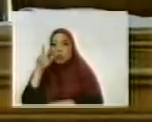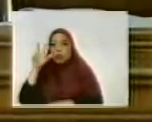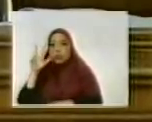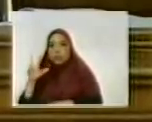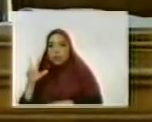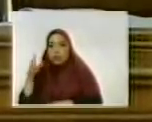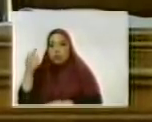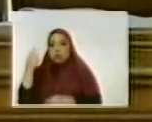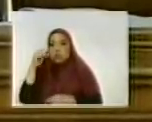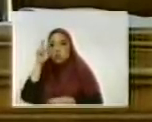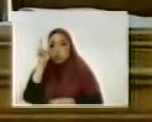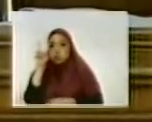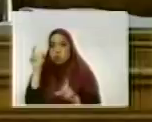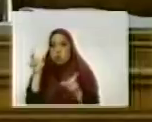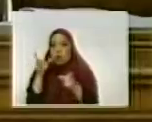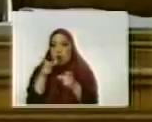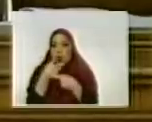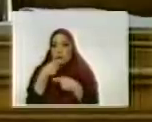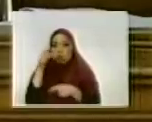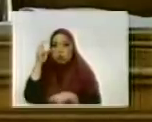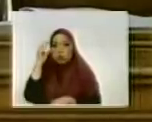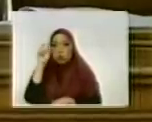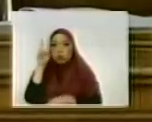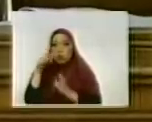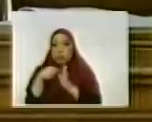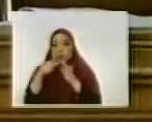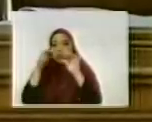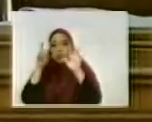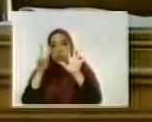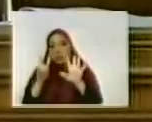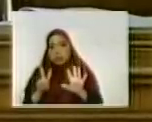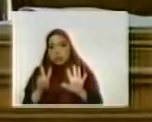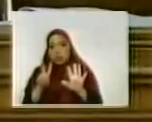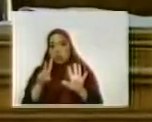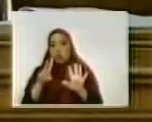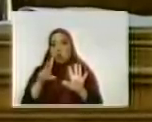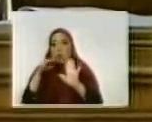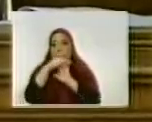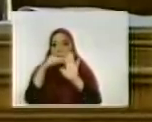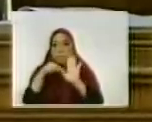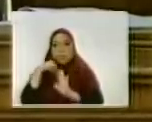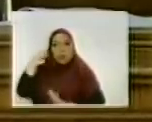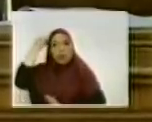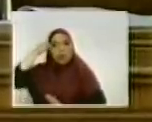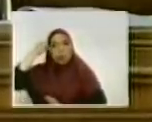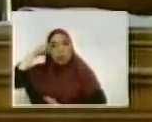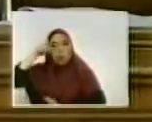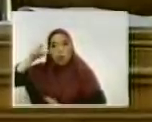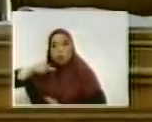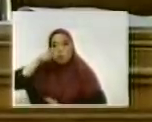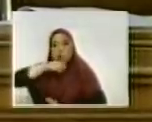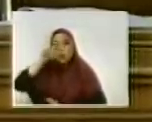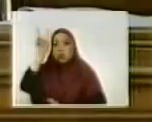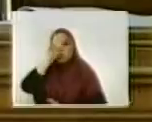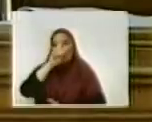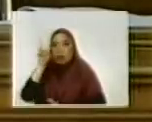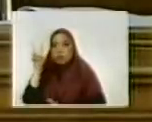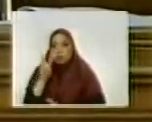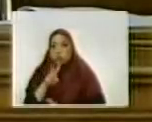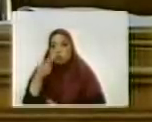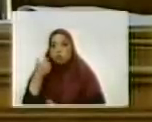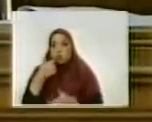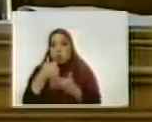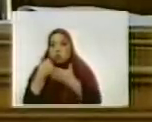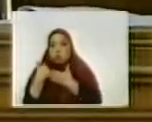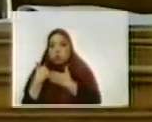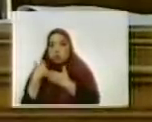de fecha 2 de agosto de 2017. Considerando que el pueblo de la República Bolivariana de Venezuela ha